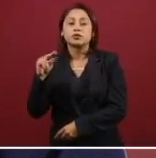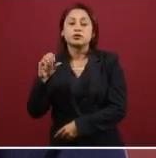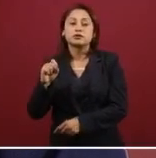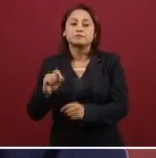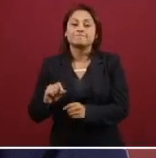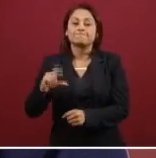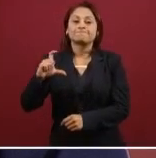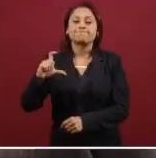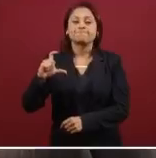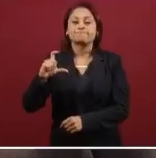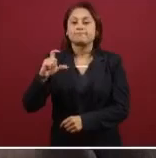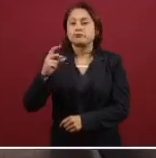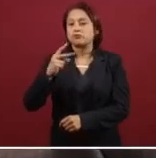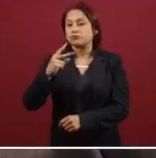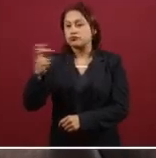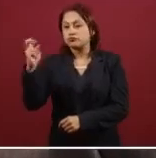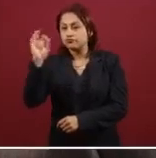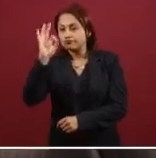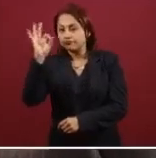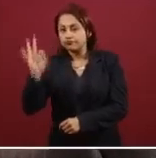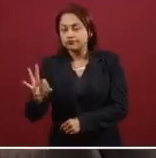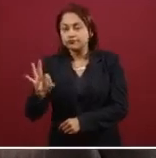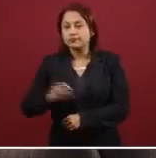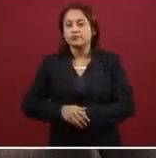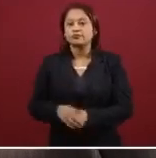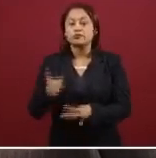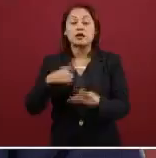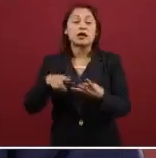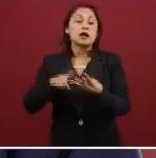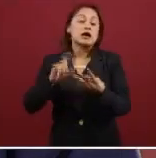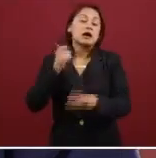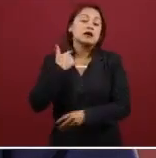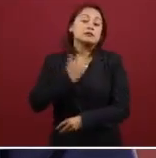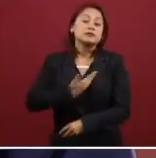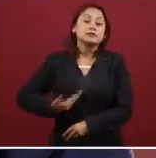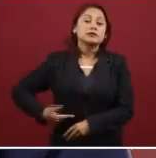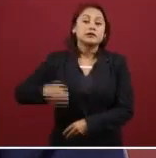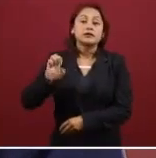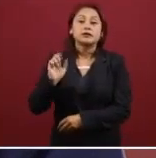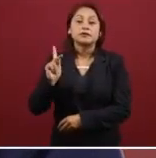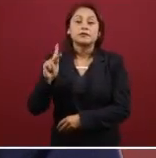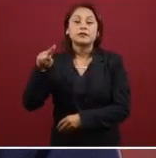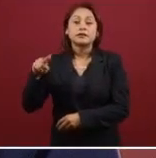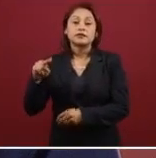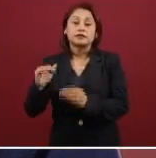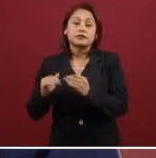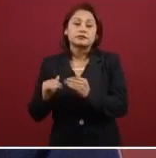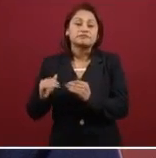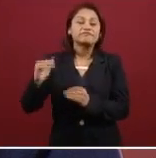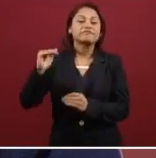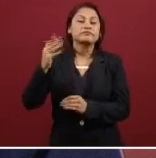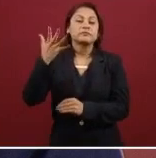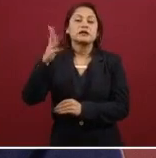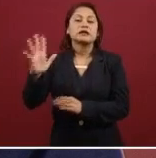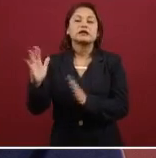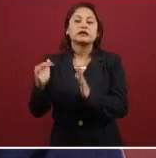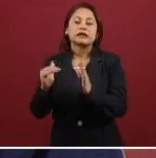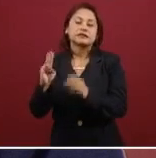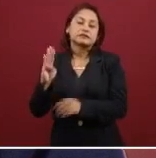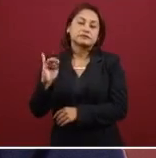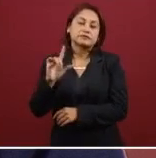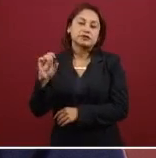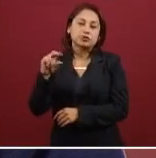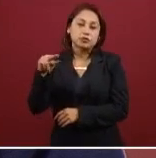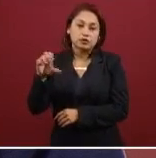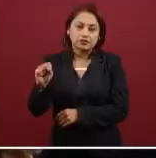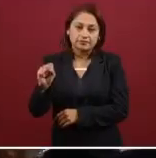200%. Y el presidente Peña la llevó a cerca de 10 billones.